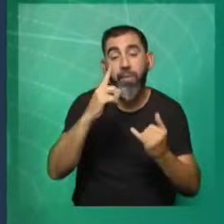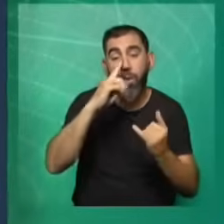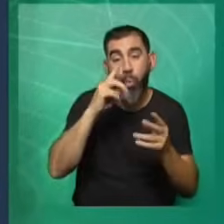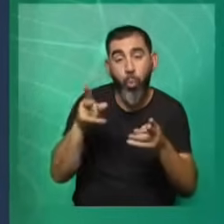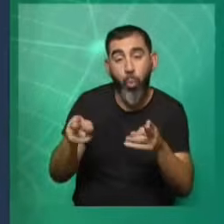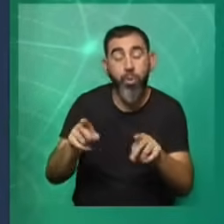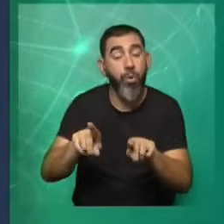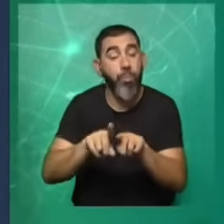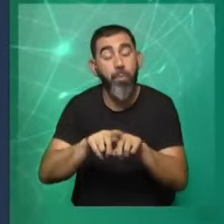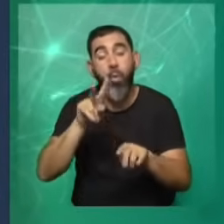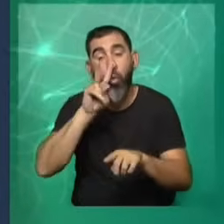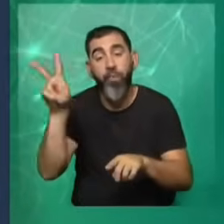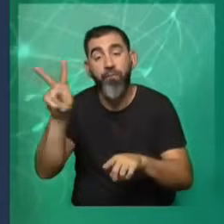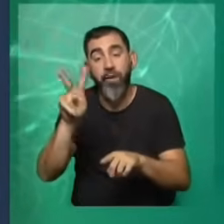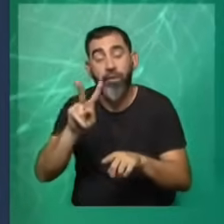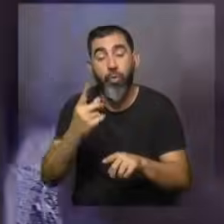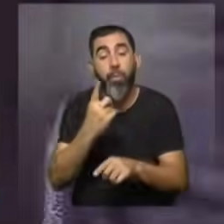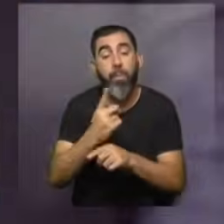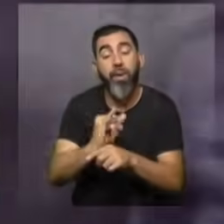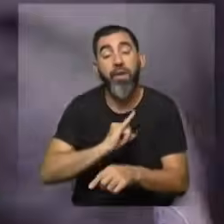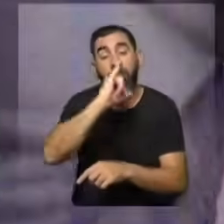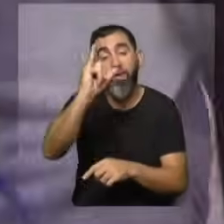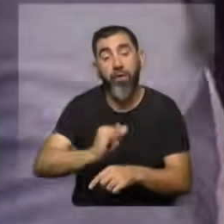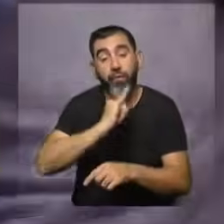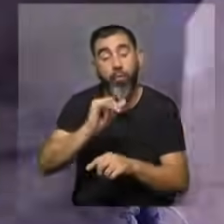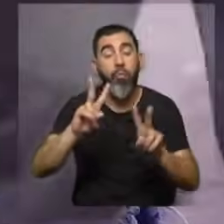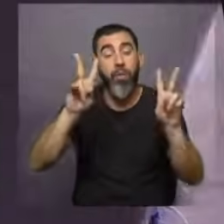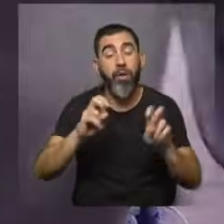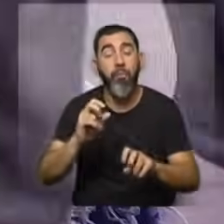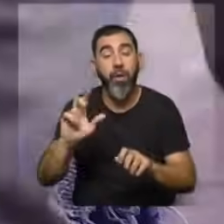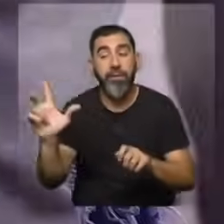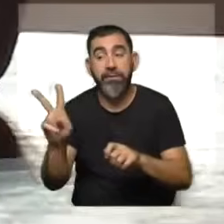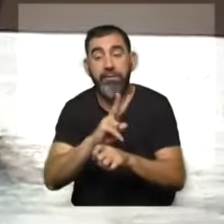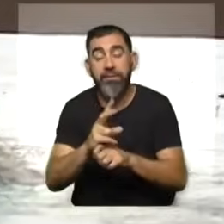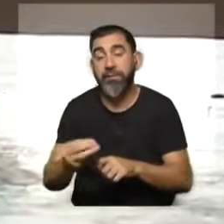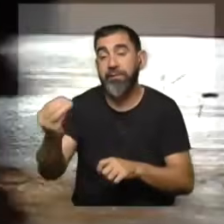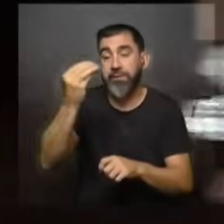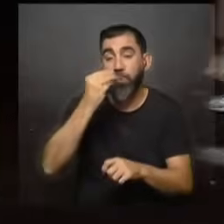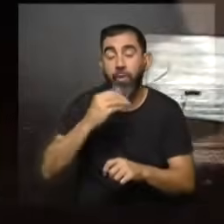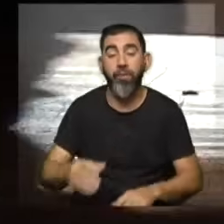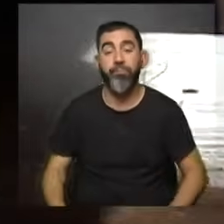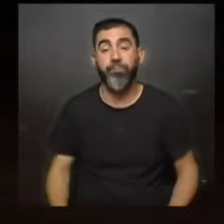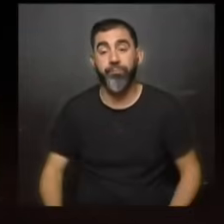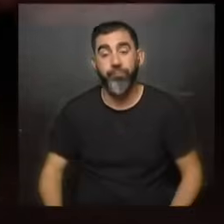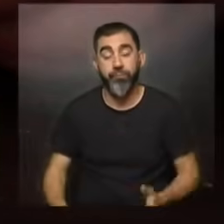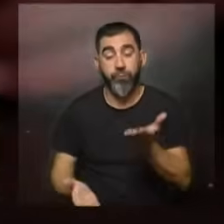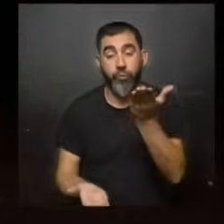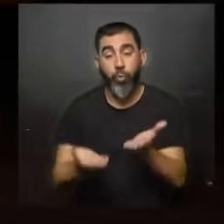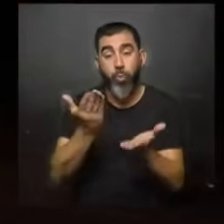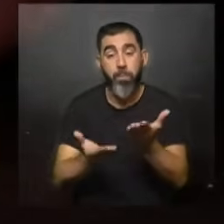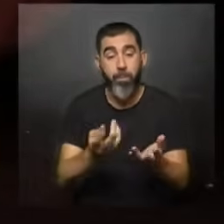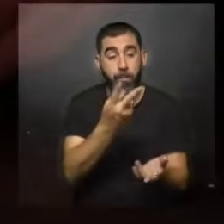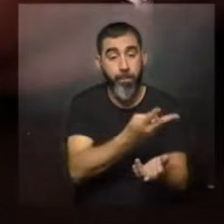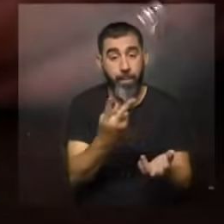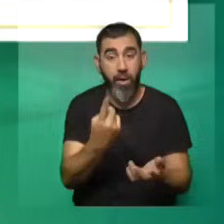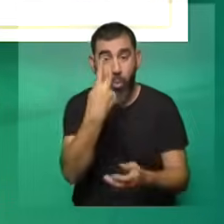tomado en 2022 para el primer informe Nacional de prevalencia de inseguridad alimentaria en en hogares comparando ambos trabajos en